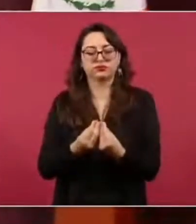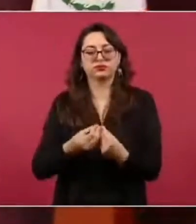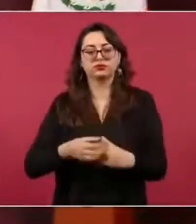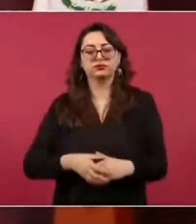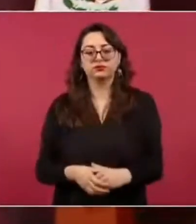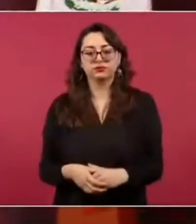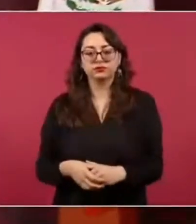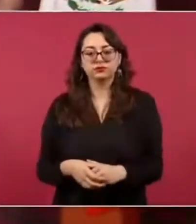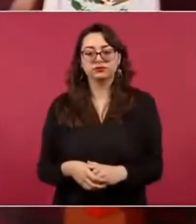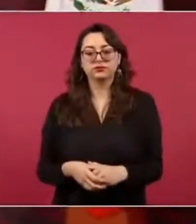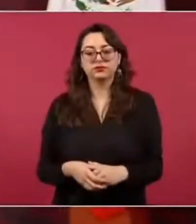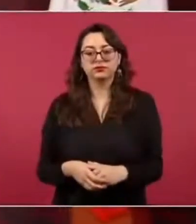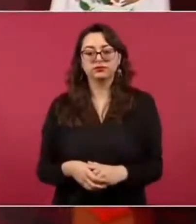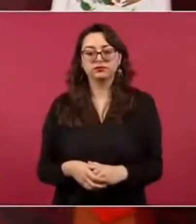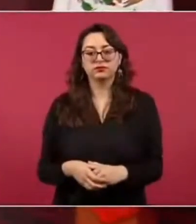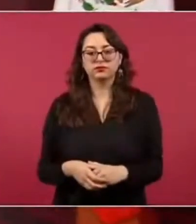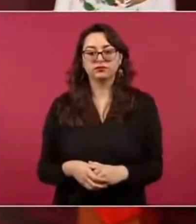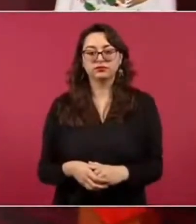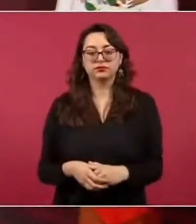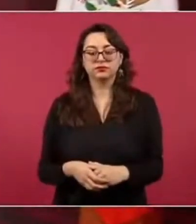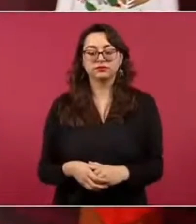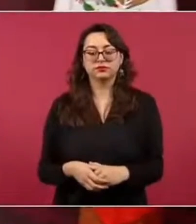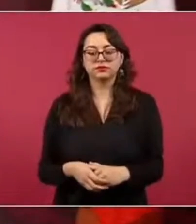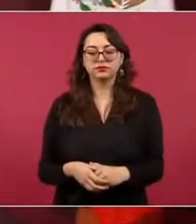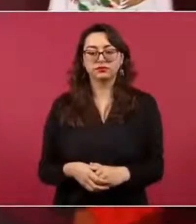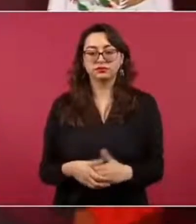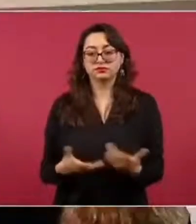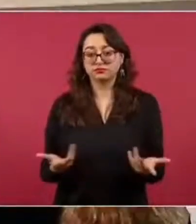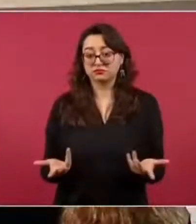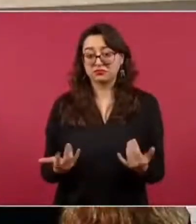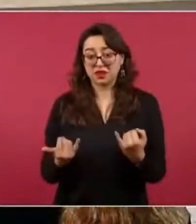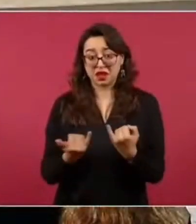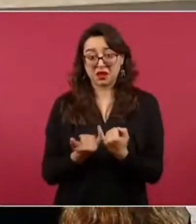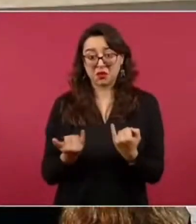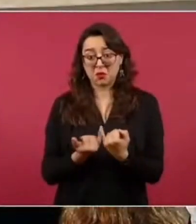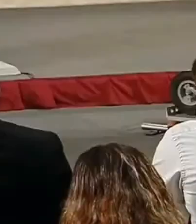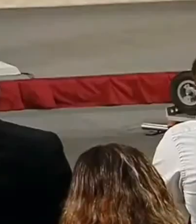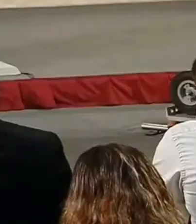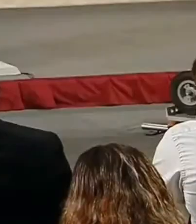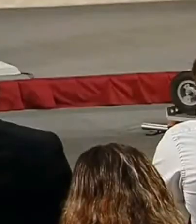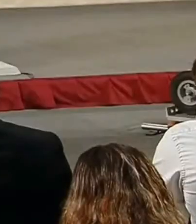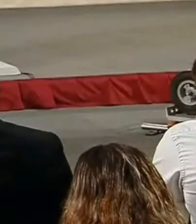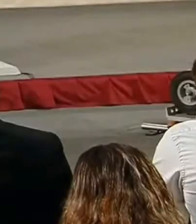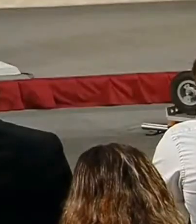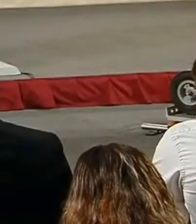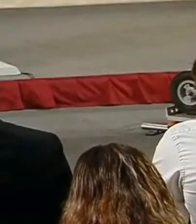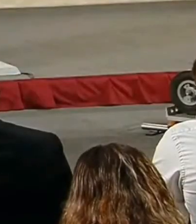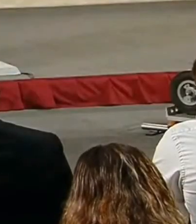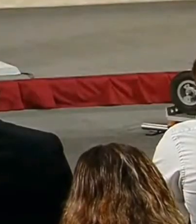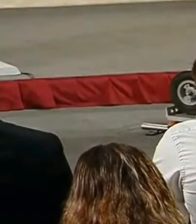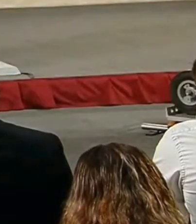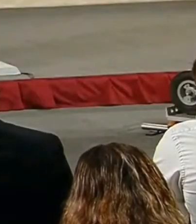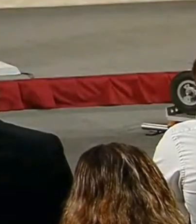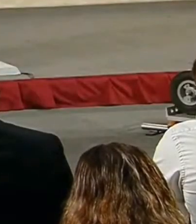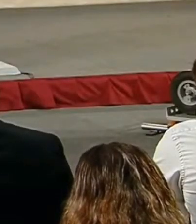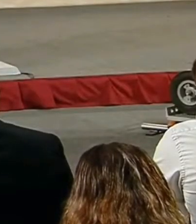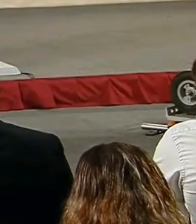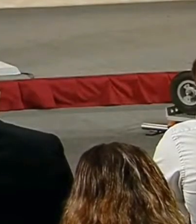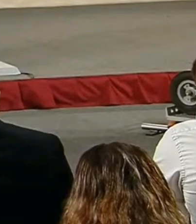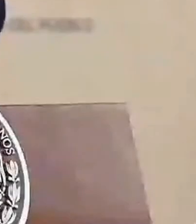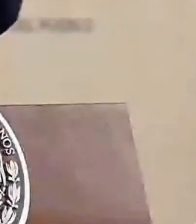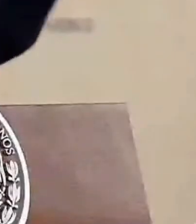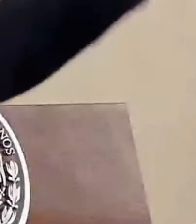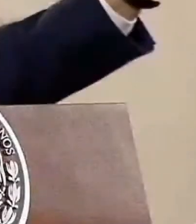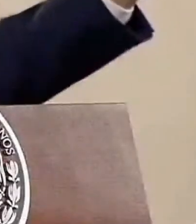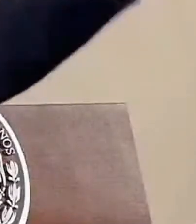que no nos pase lo que sucede en Estados Unidos, y lo digo también con todo respeto,